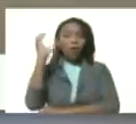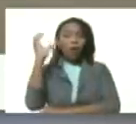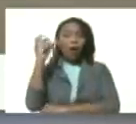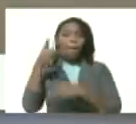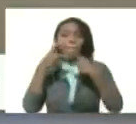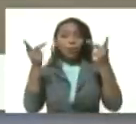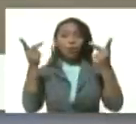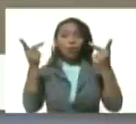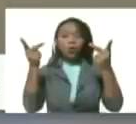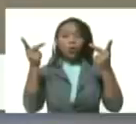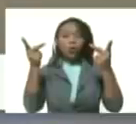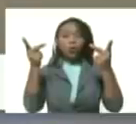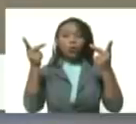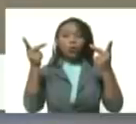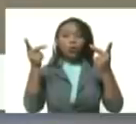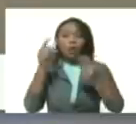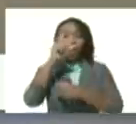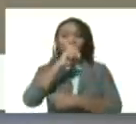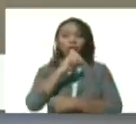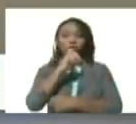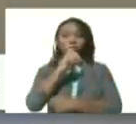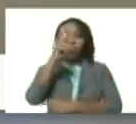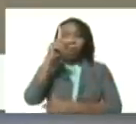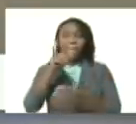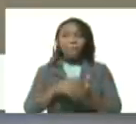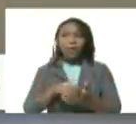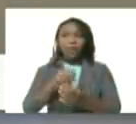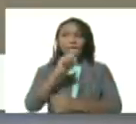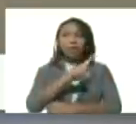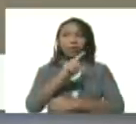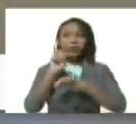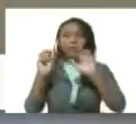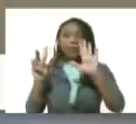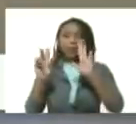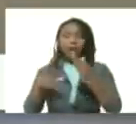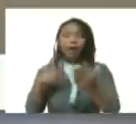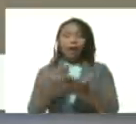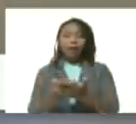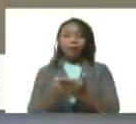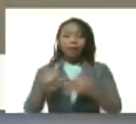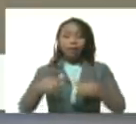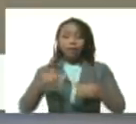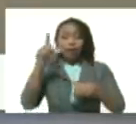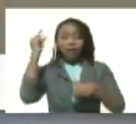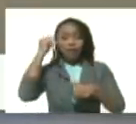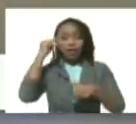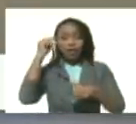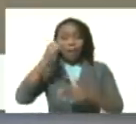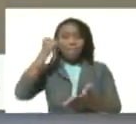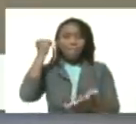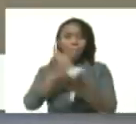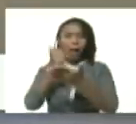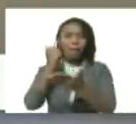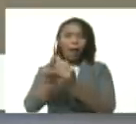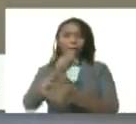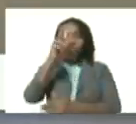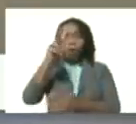publicó que desde el año 2017 al presente han asesinado a